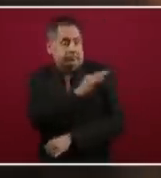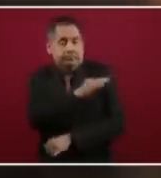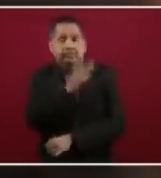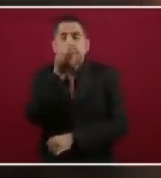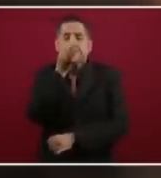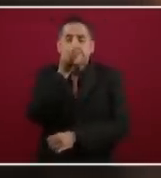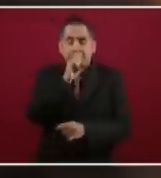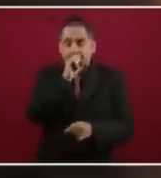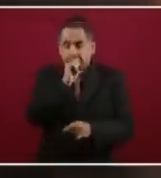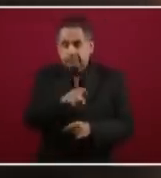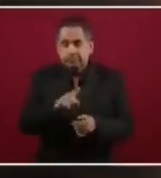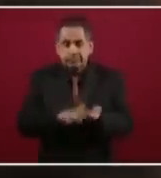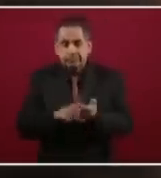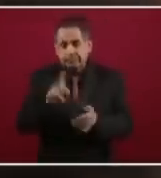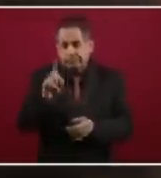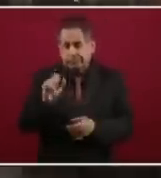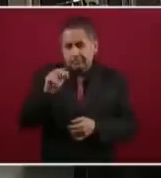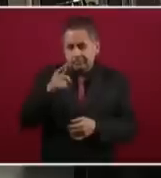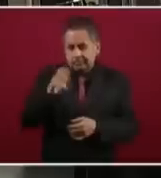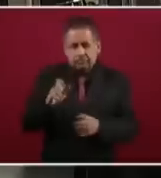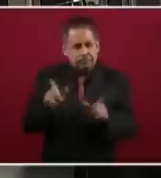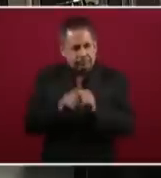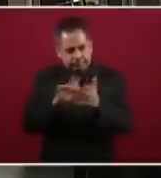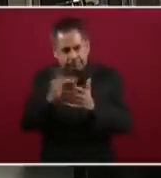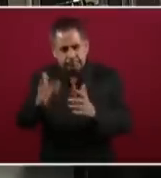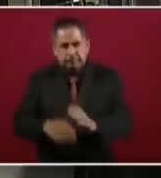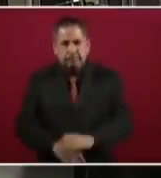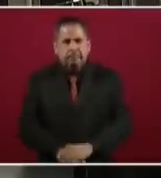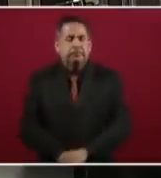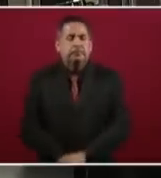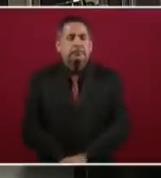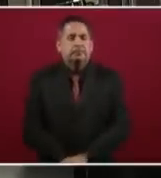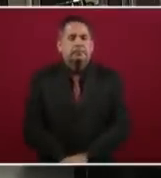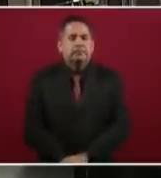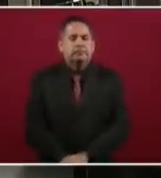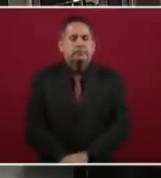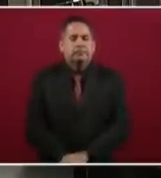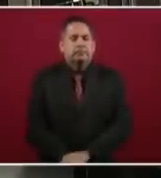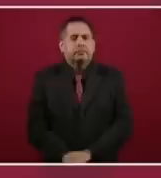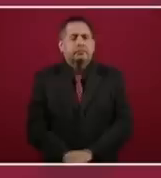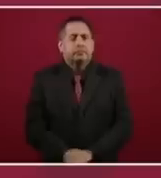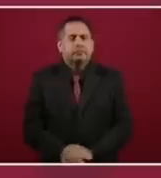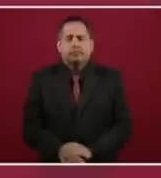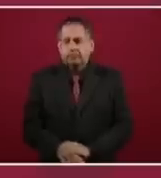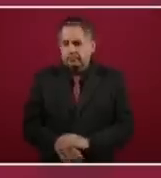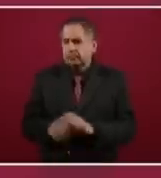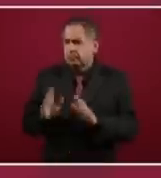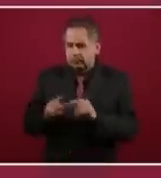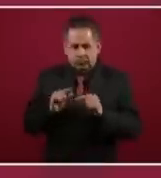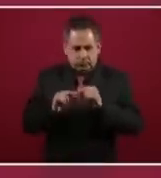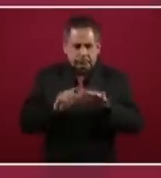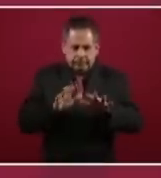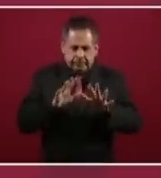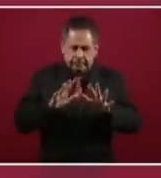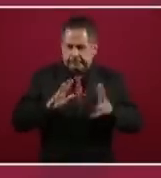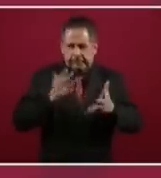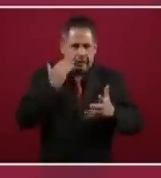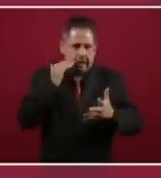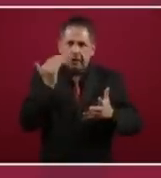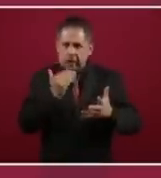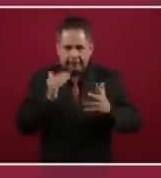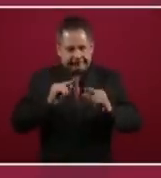también en el caso del dengue? Gracias. Bueno, pues se está normalizando todo el abasto